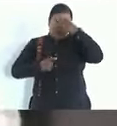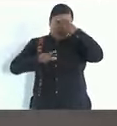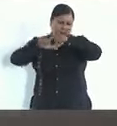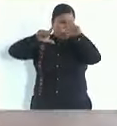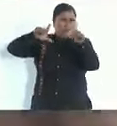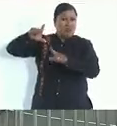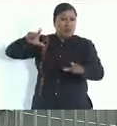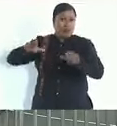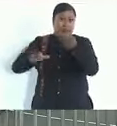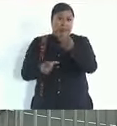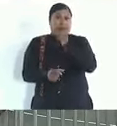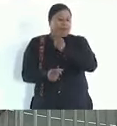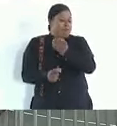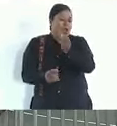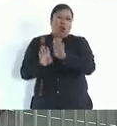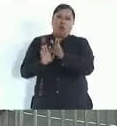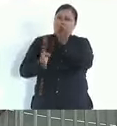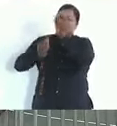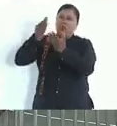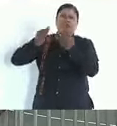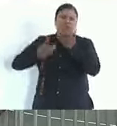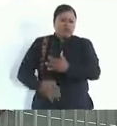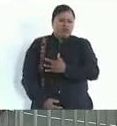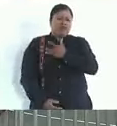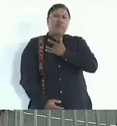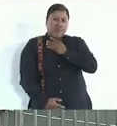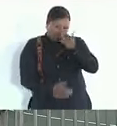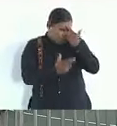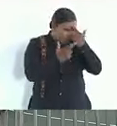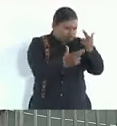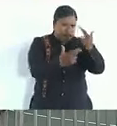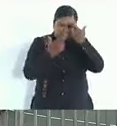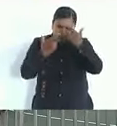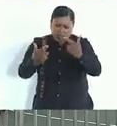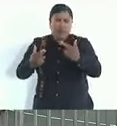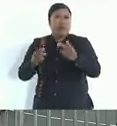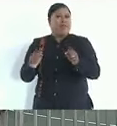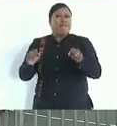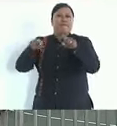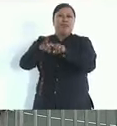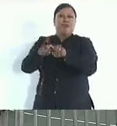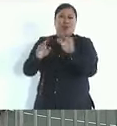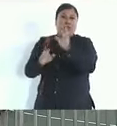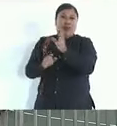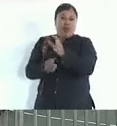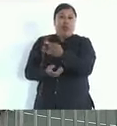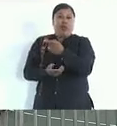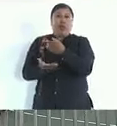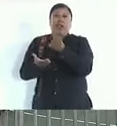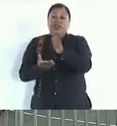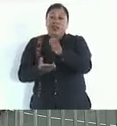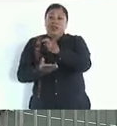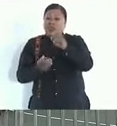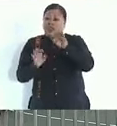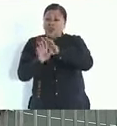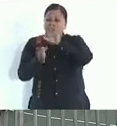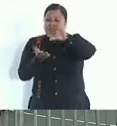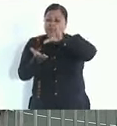y por tratarnos con humanismo y dignidad, como lo hizo desde que dirigió el Centro